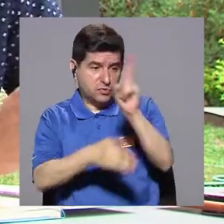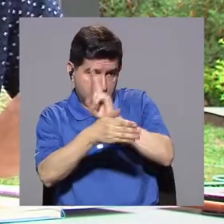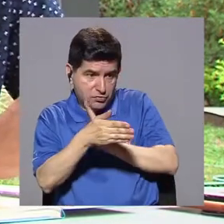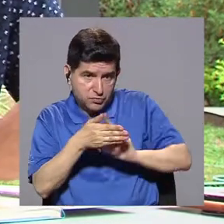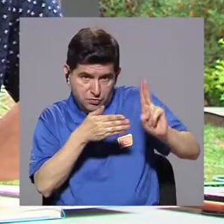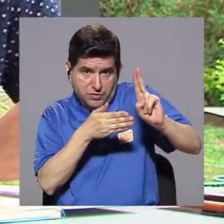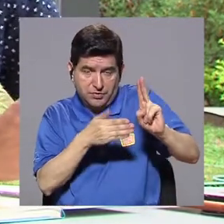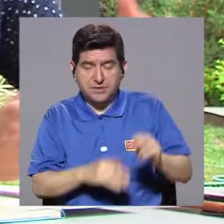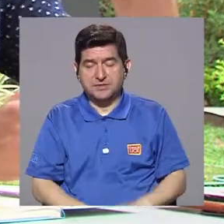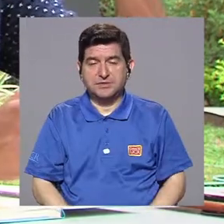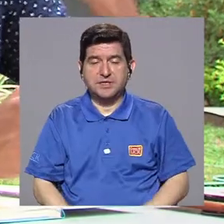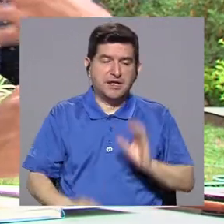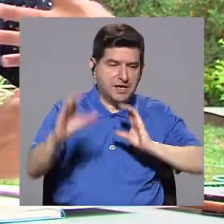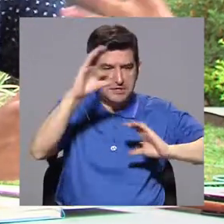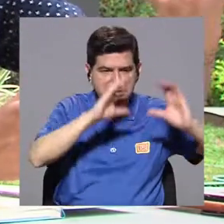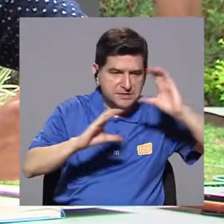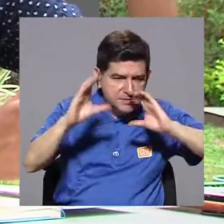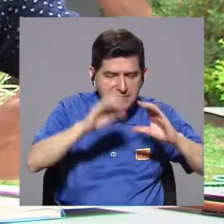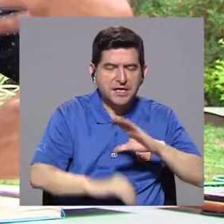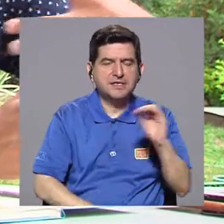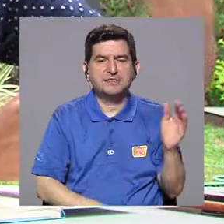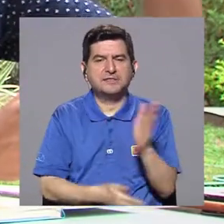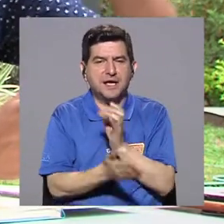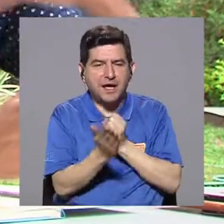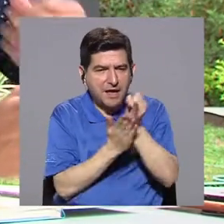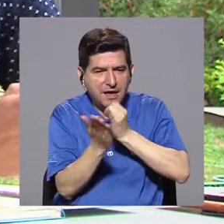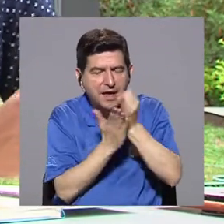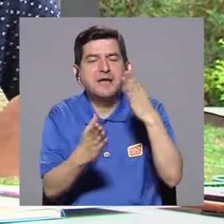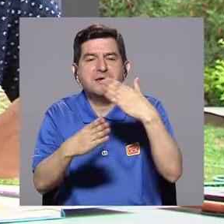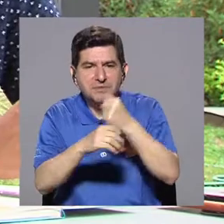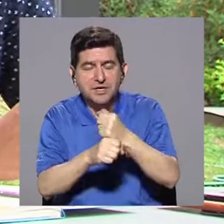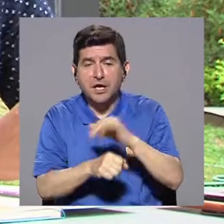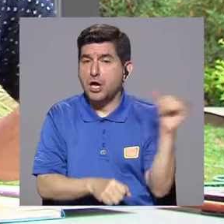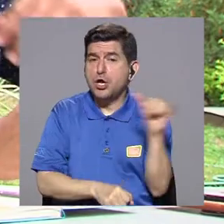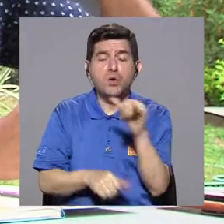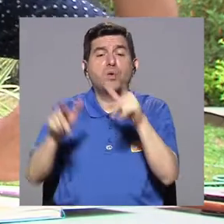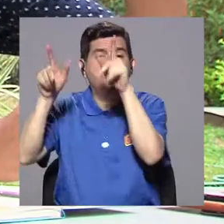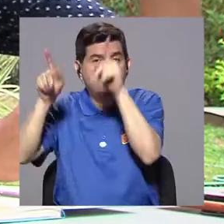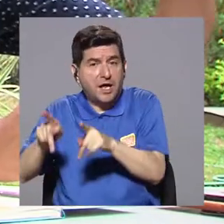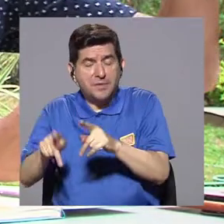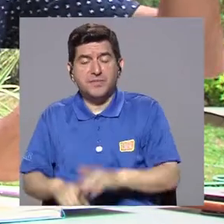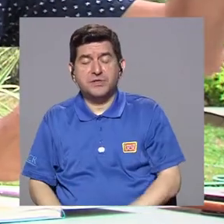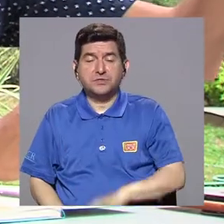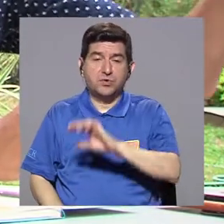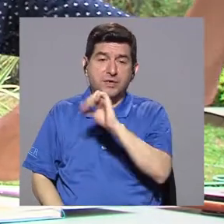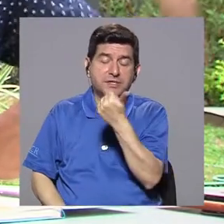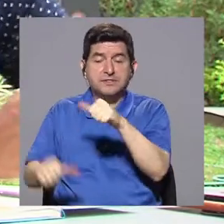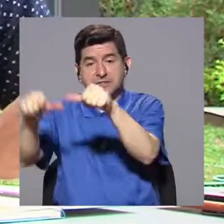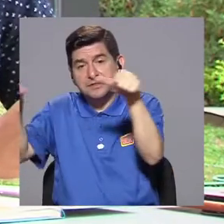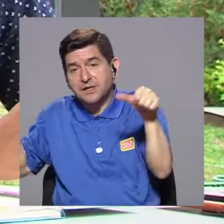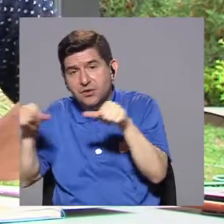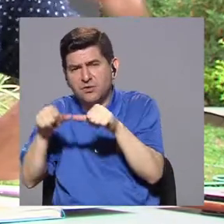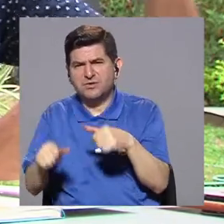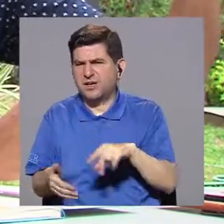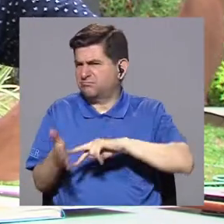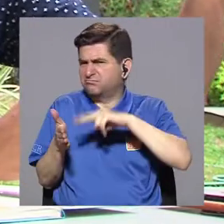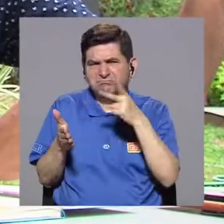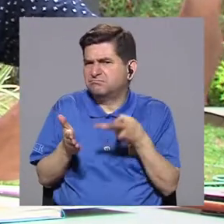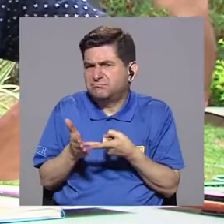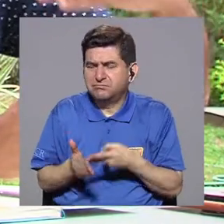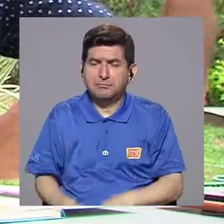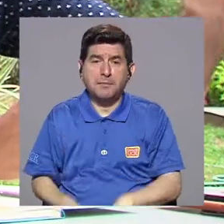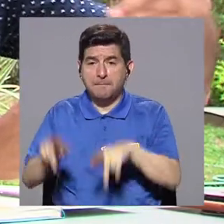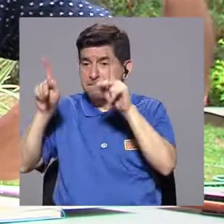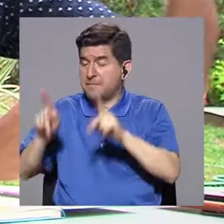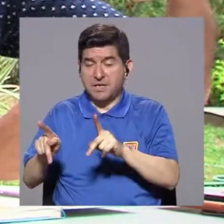academia, de la ciencia, de la parte investigativa además, como la gente que está del otro lado. Y cuando digo el otro lado me